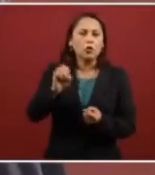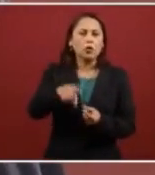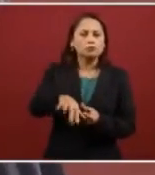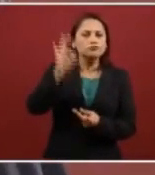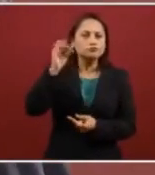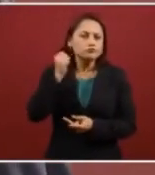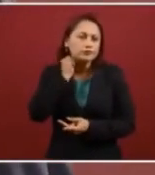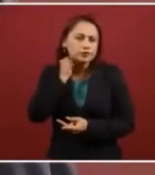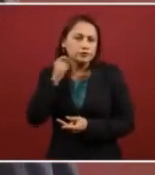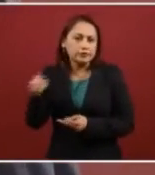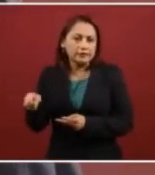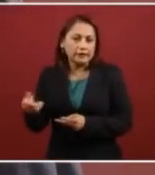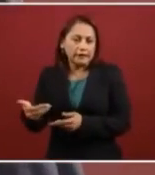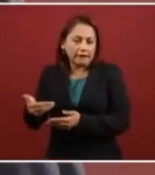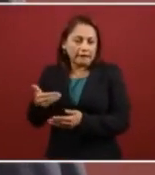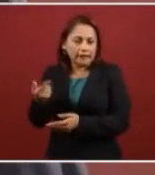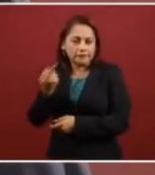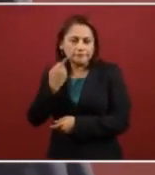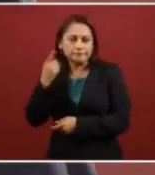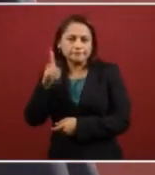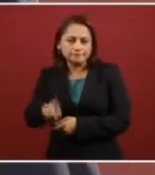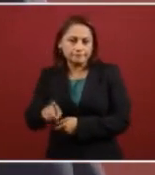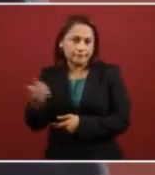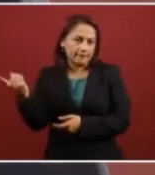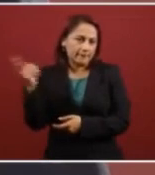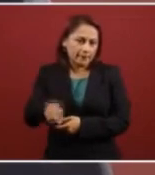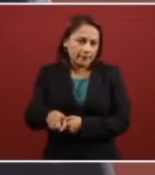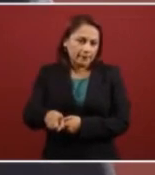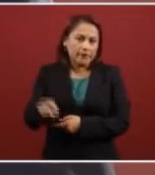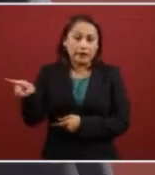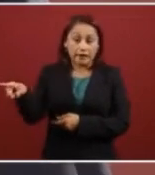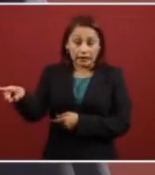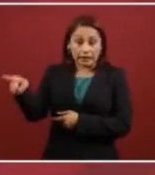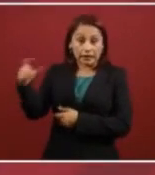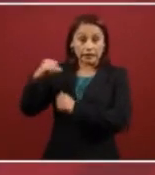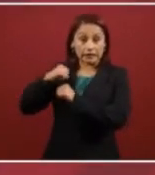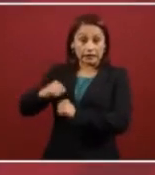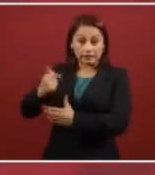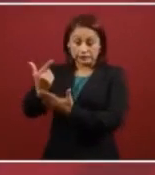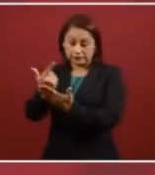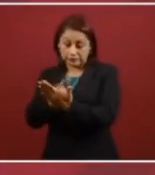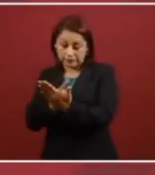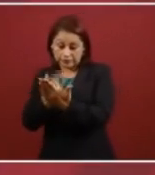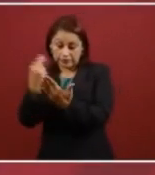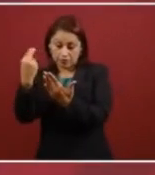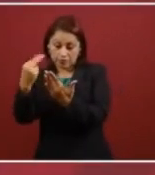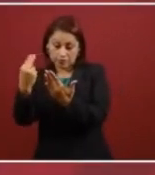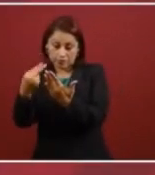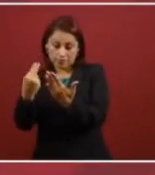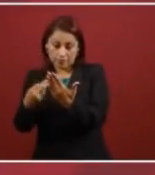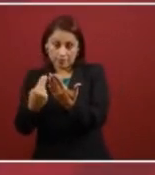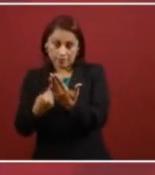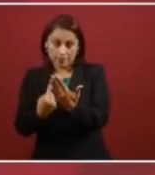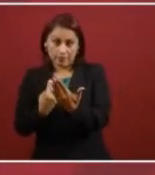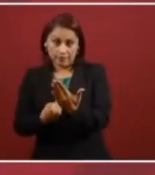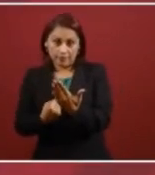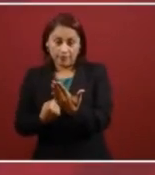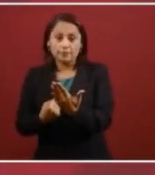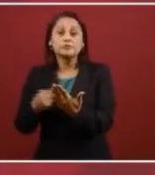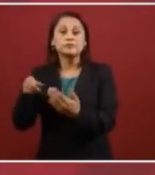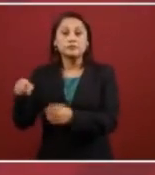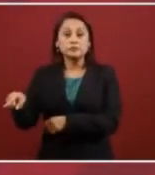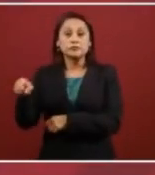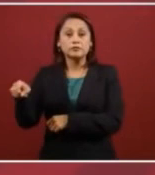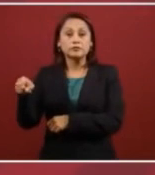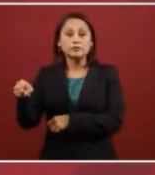senador. Or senator. Él hacía la lista. He would make the list. Y habían las llamadas and there was these palomas